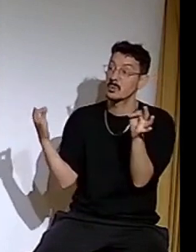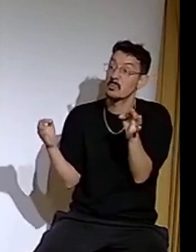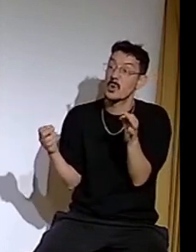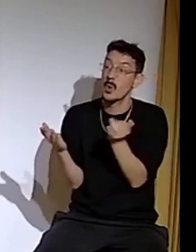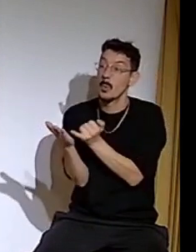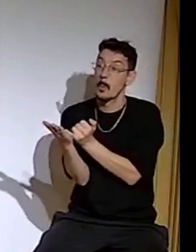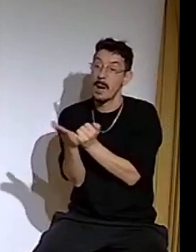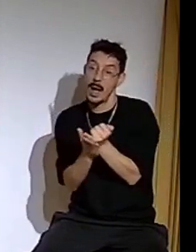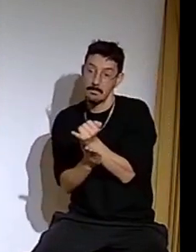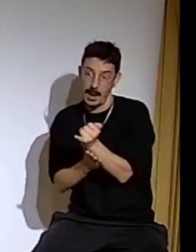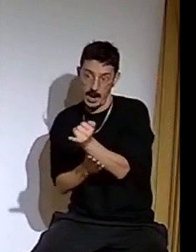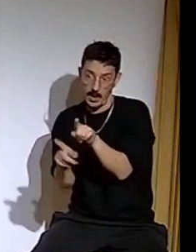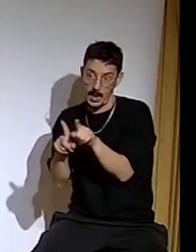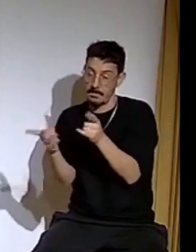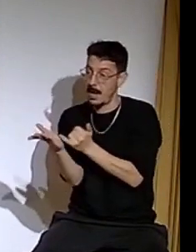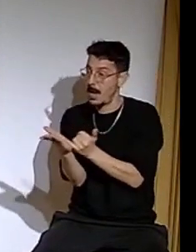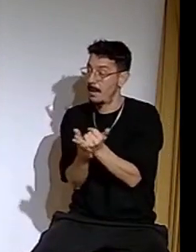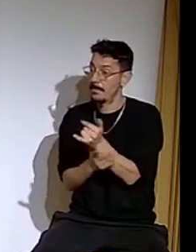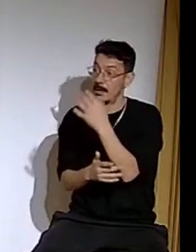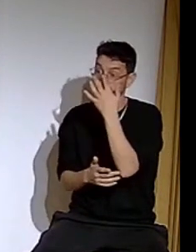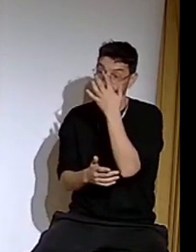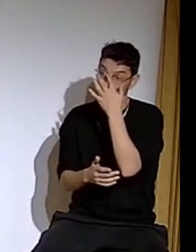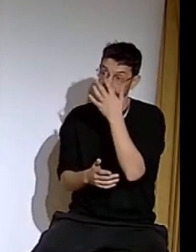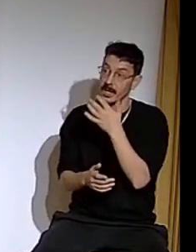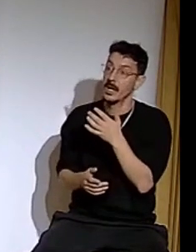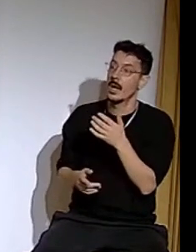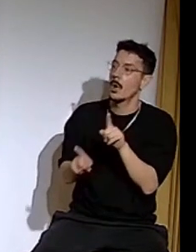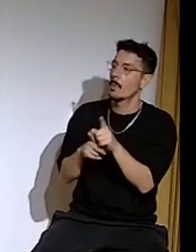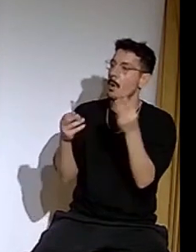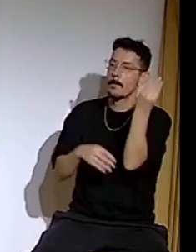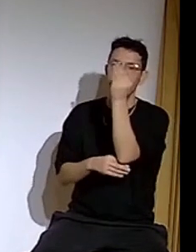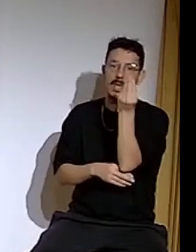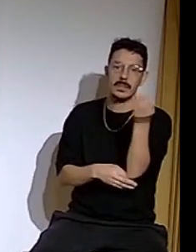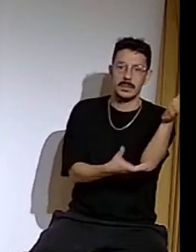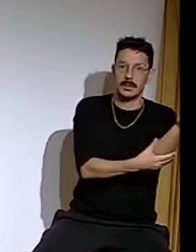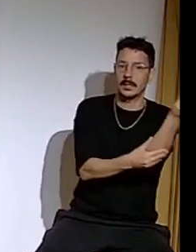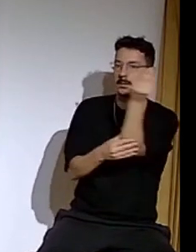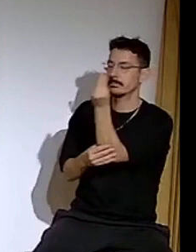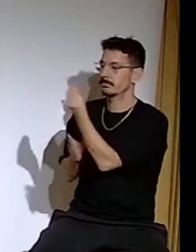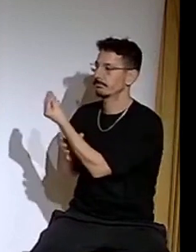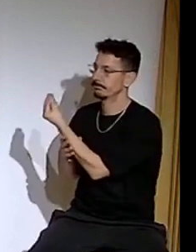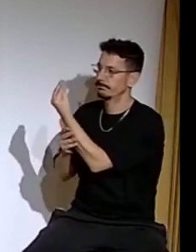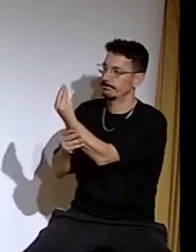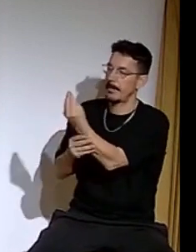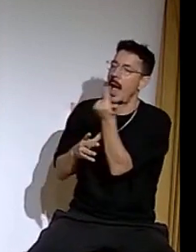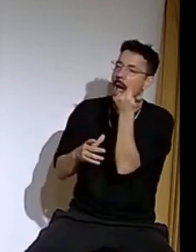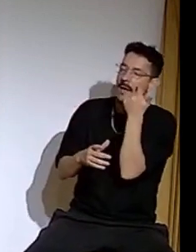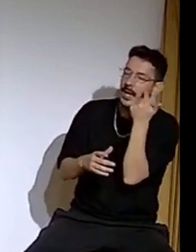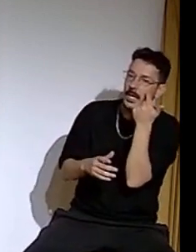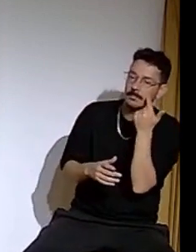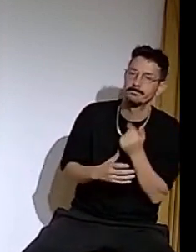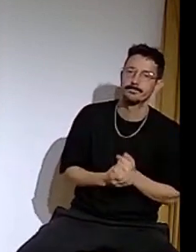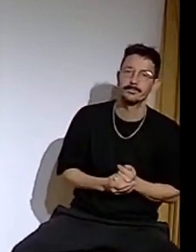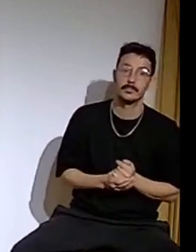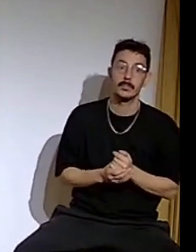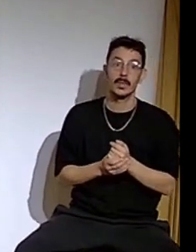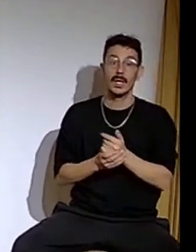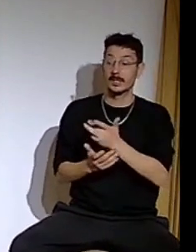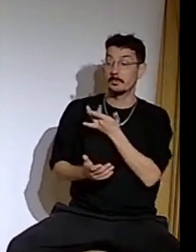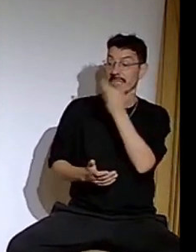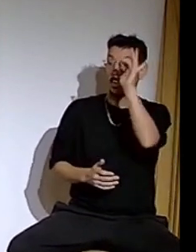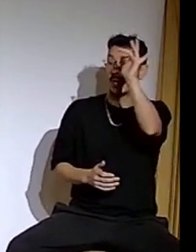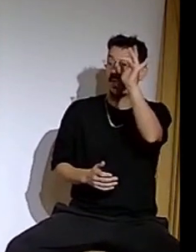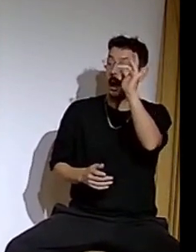un mapa no que que toma diferentes piezas diferentes maneras por lo que explicamos al principio no de vivir la espiritualidad